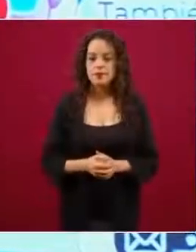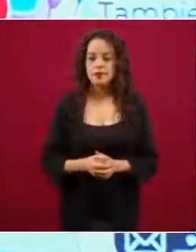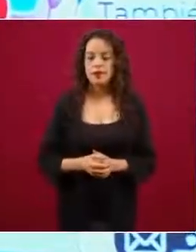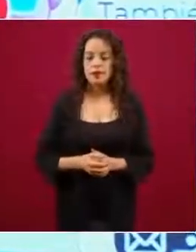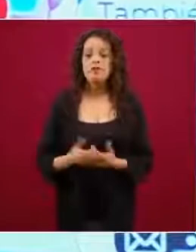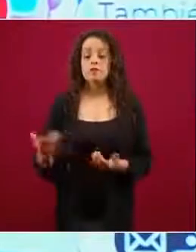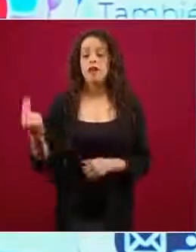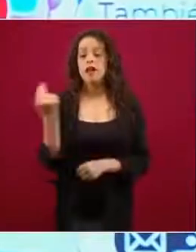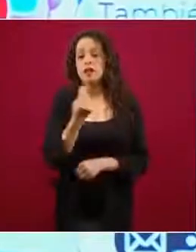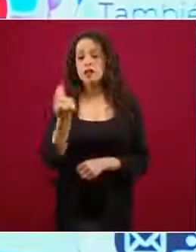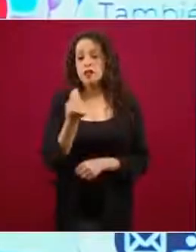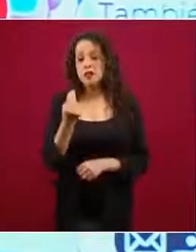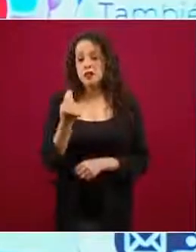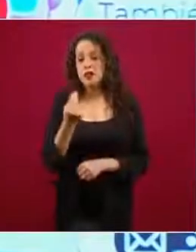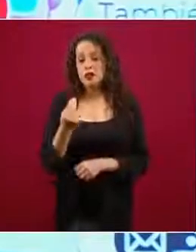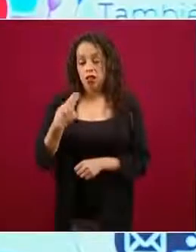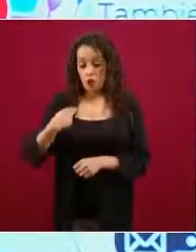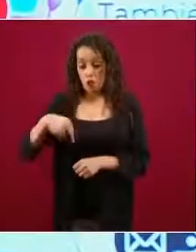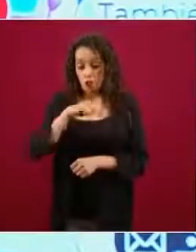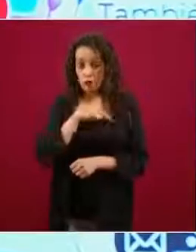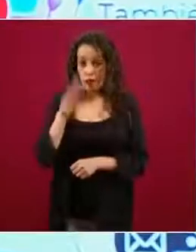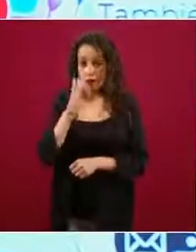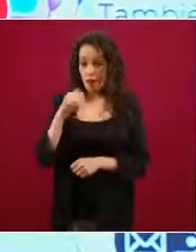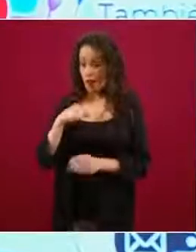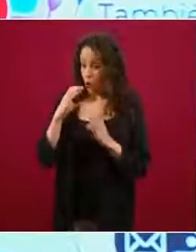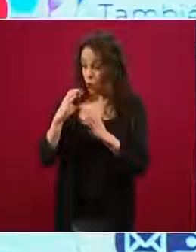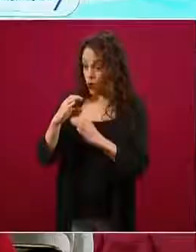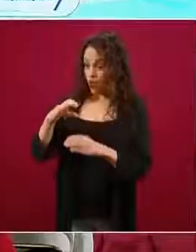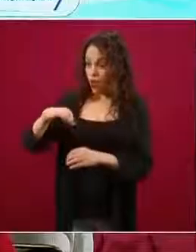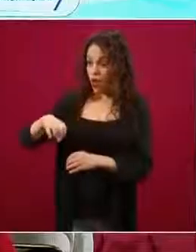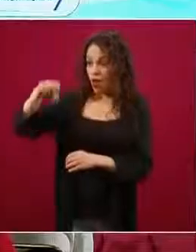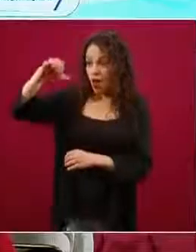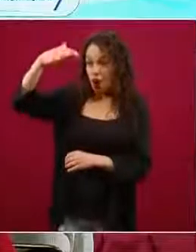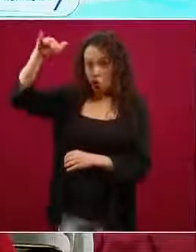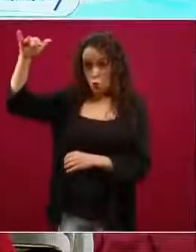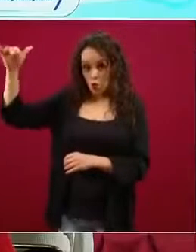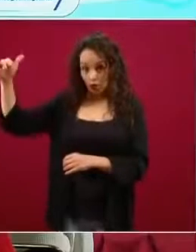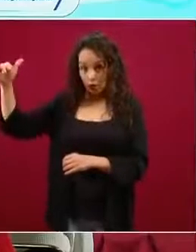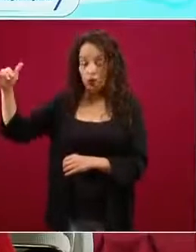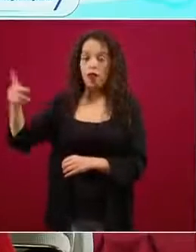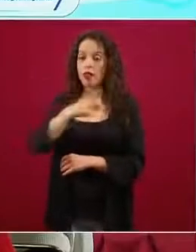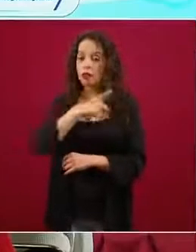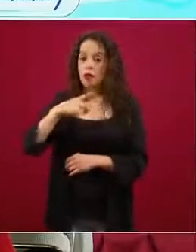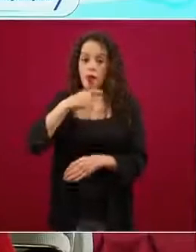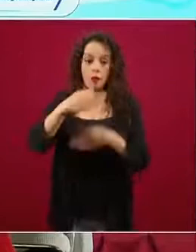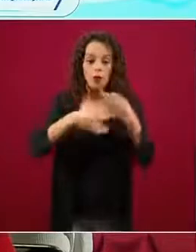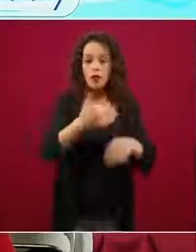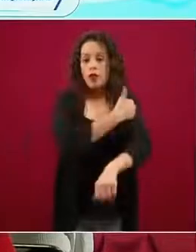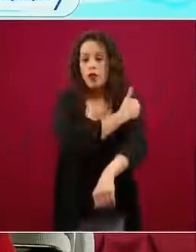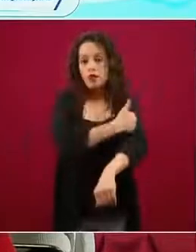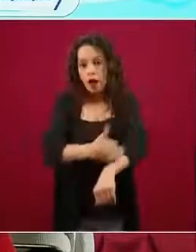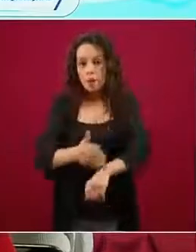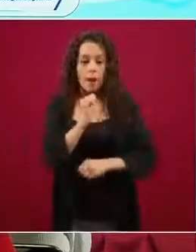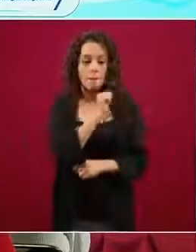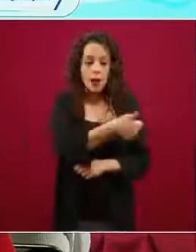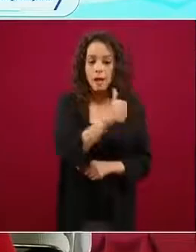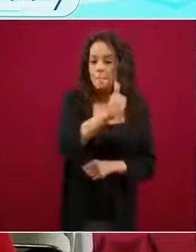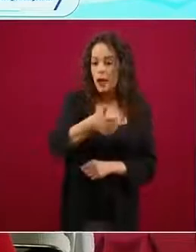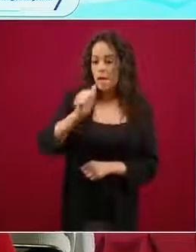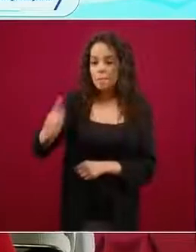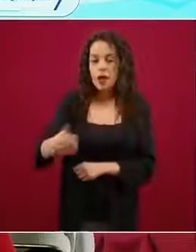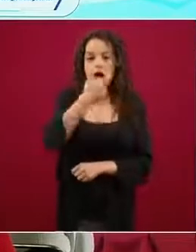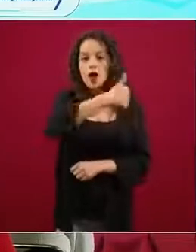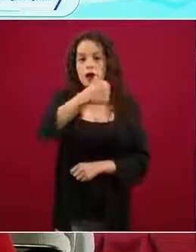seamos equitativos en casa. El cuidado de los adultos mayores nos toca a todos como familia. Esa es la